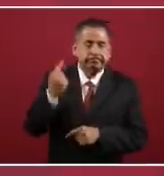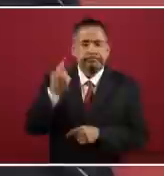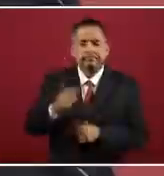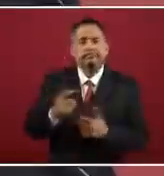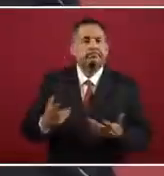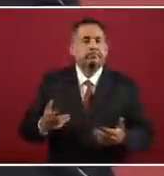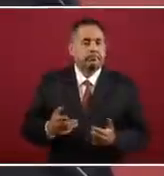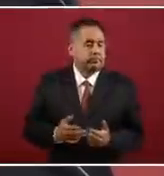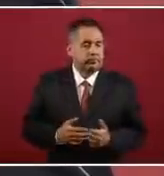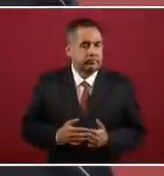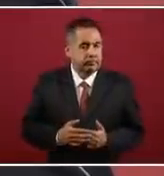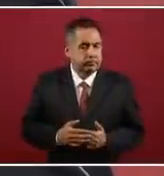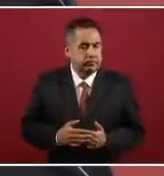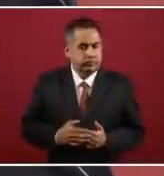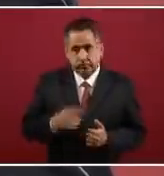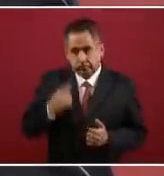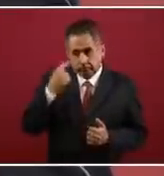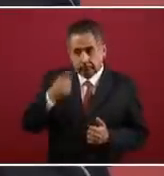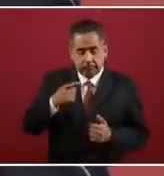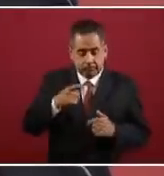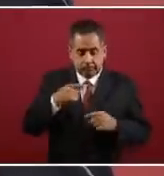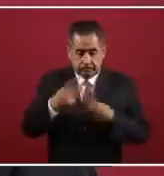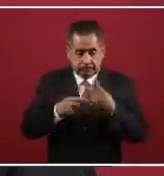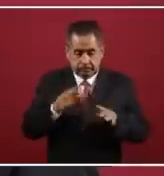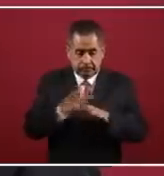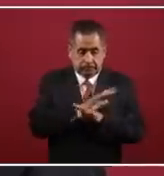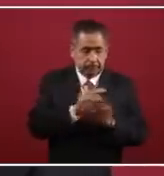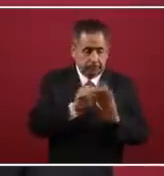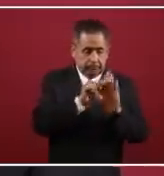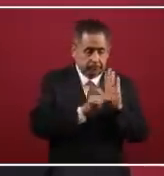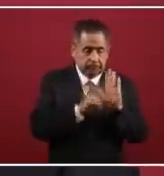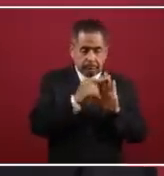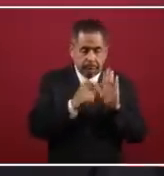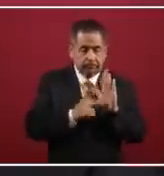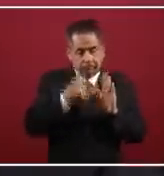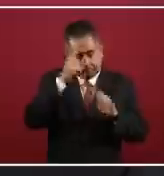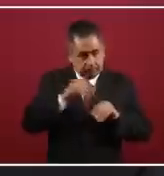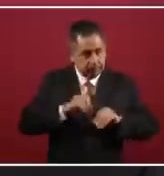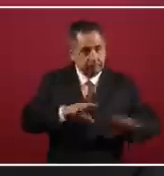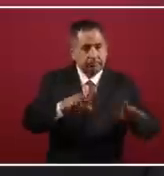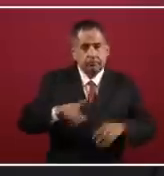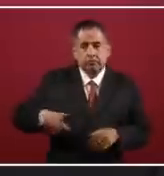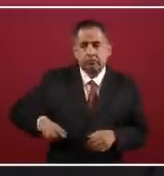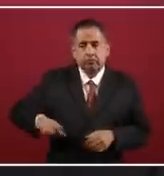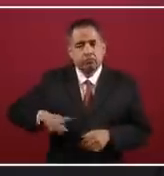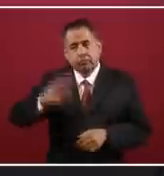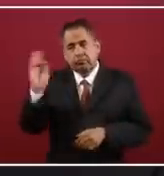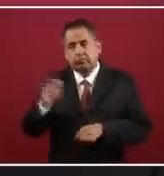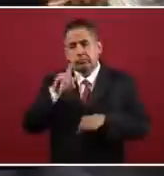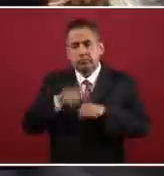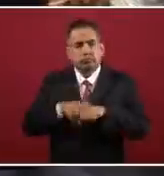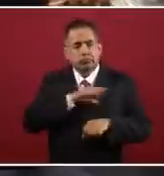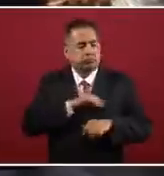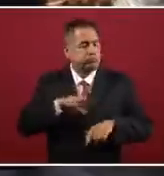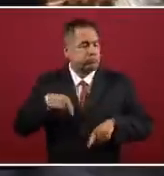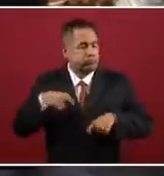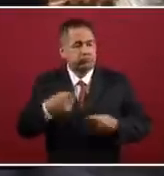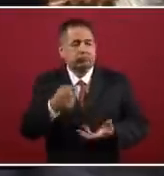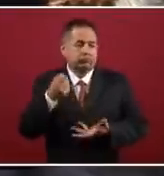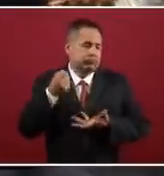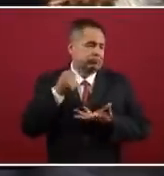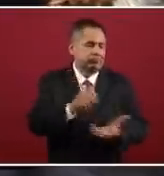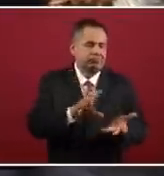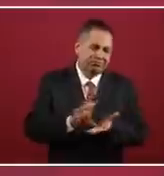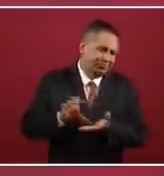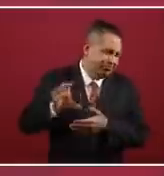que se modifique una norma que permita que el gobierno federal pueda destinar de